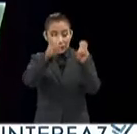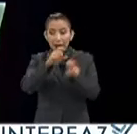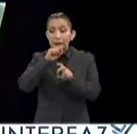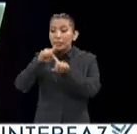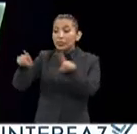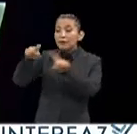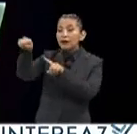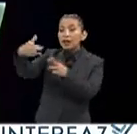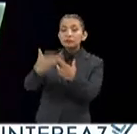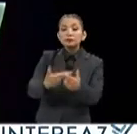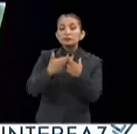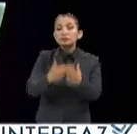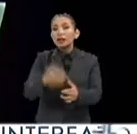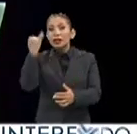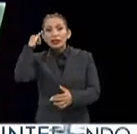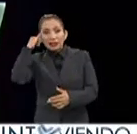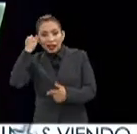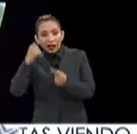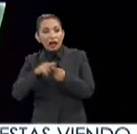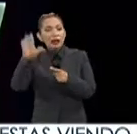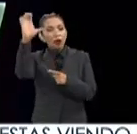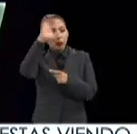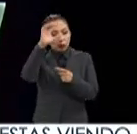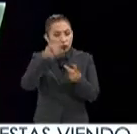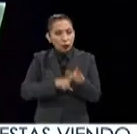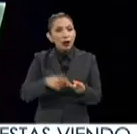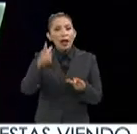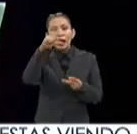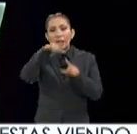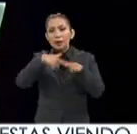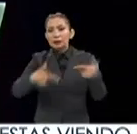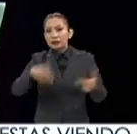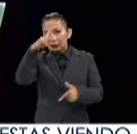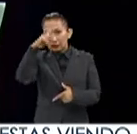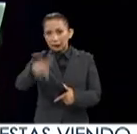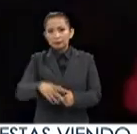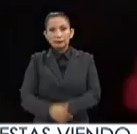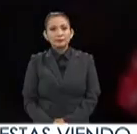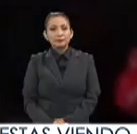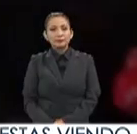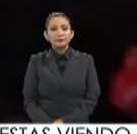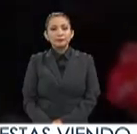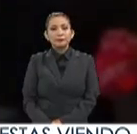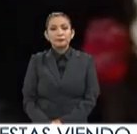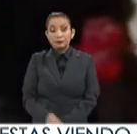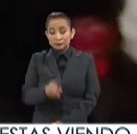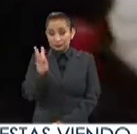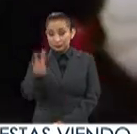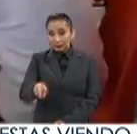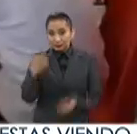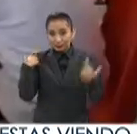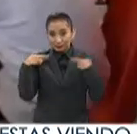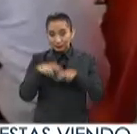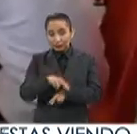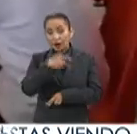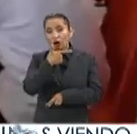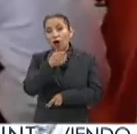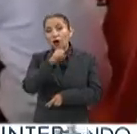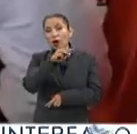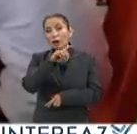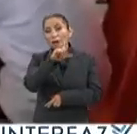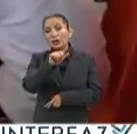diversidad y riqueza étnica, cultural y lingüística del país. A decir del maestro Lorenzo Gómez